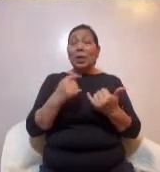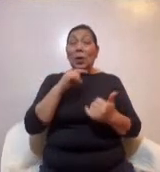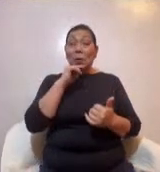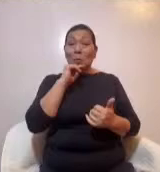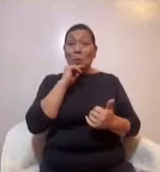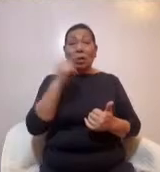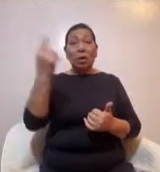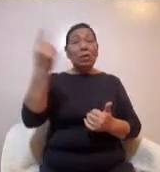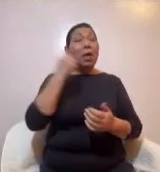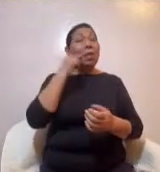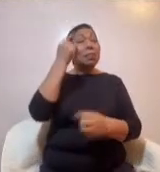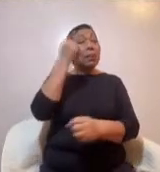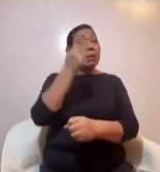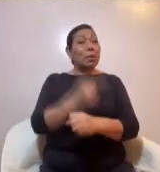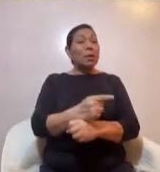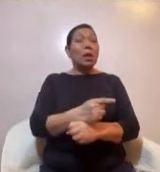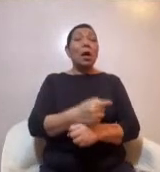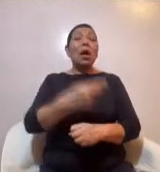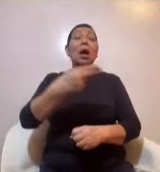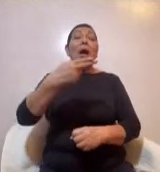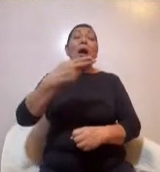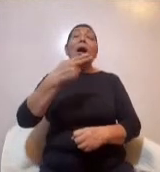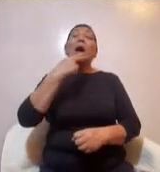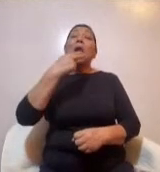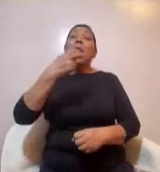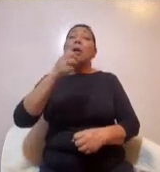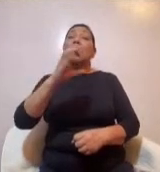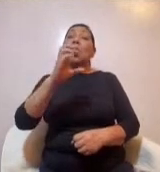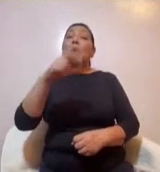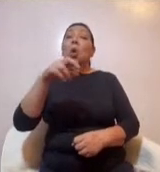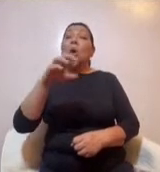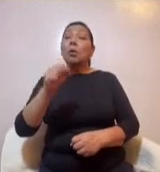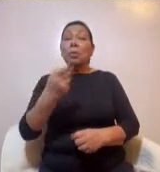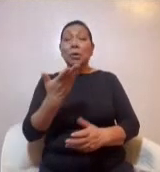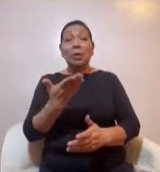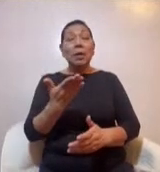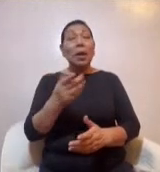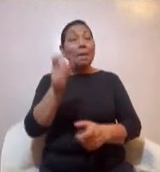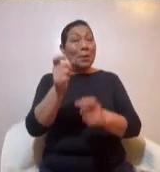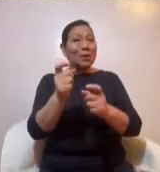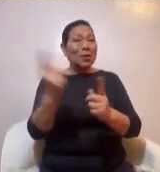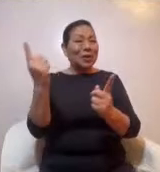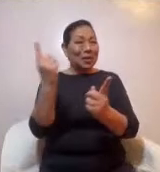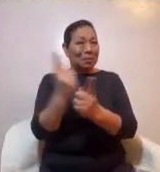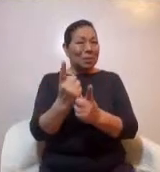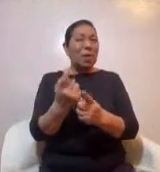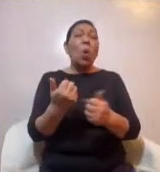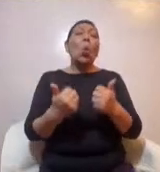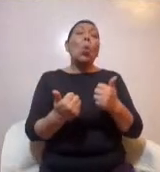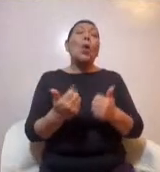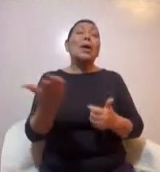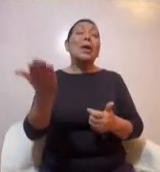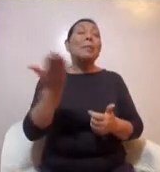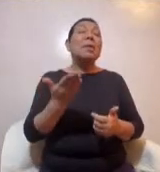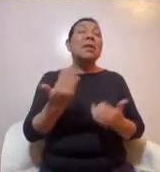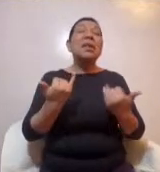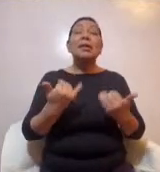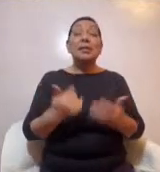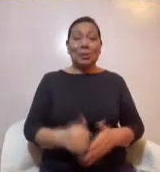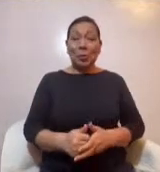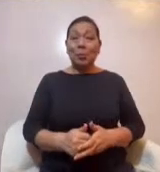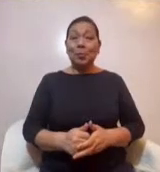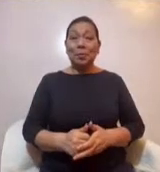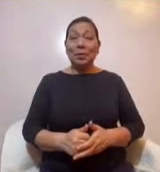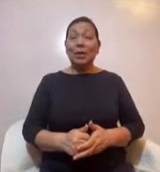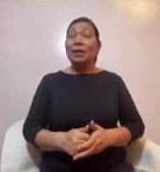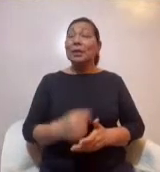la recurrente interpone una demanda de habeas corpus contra la Superintendencia Nacional de Migraciones. ¿Y cuál es el petitorio en